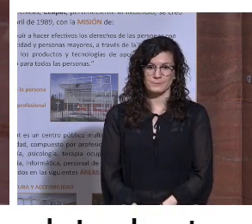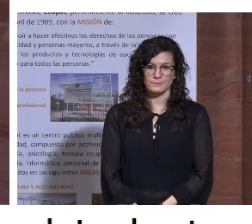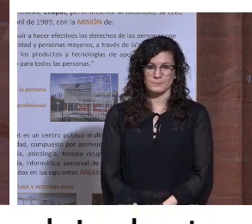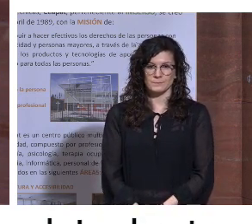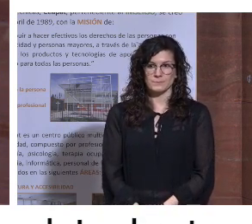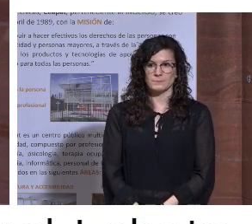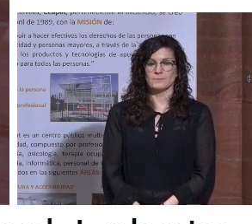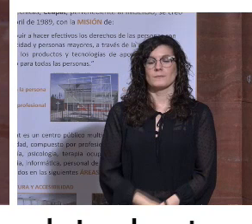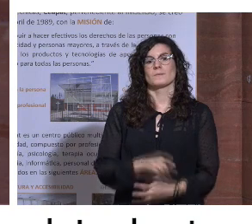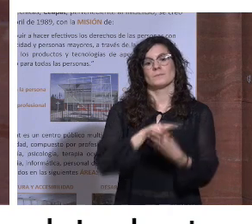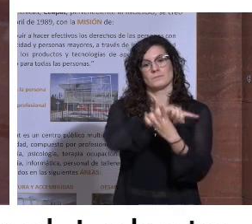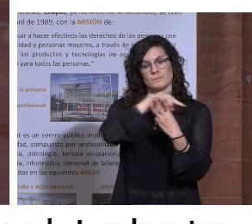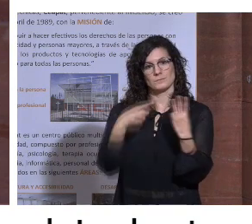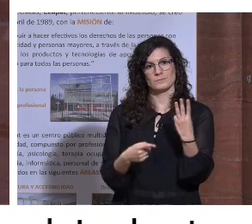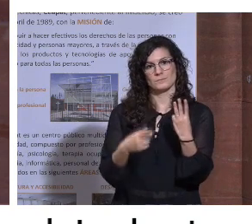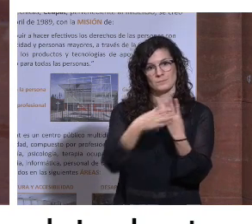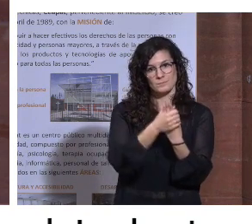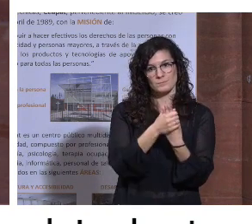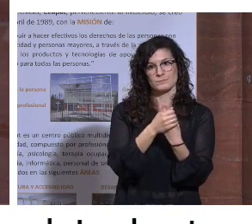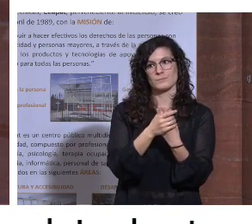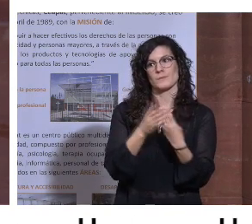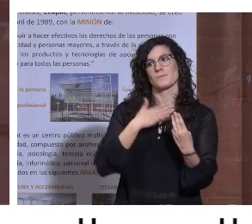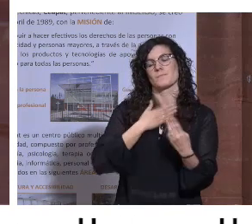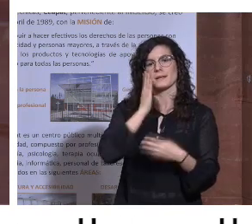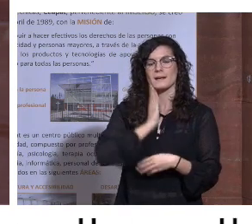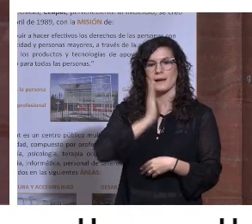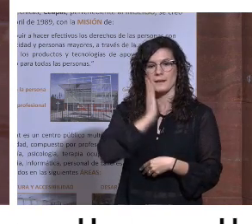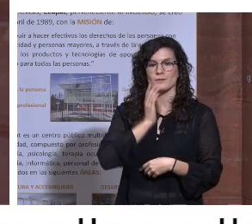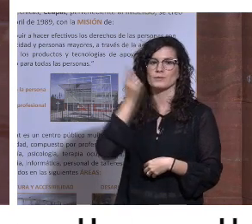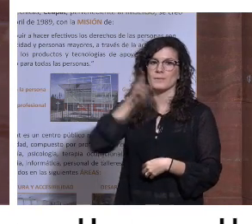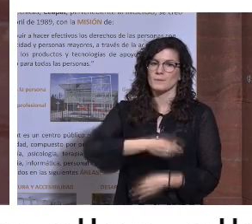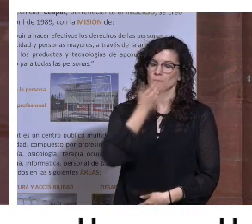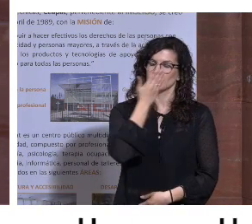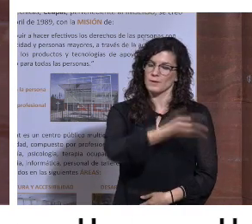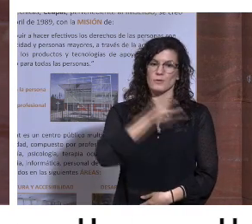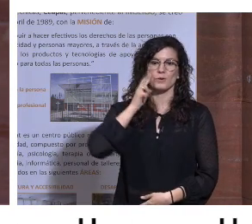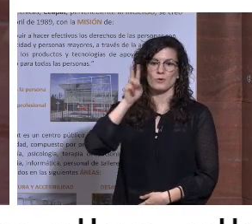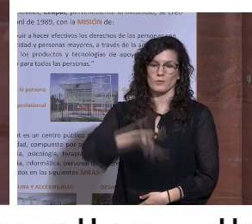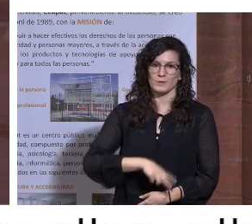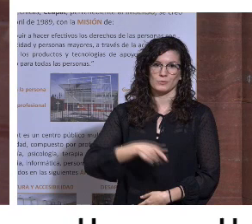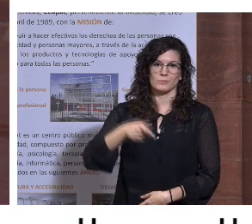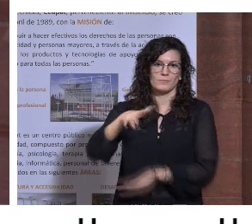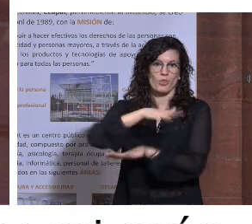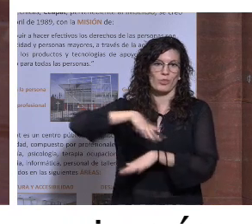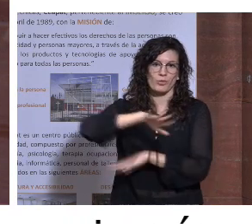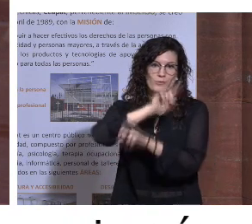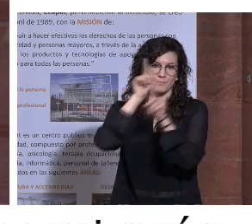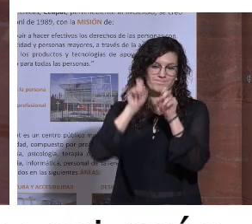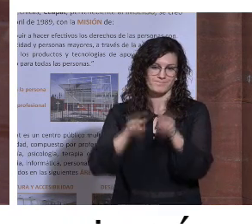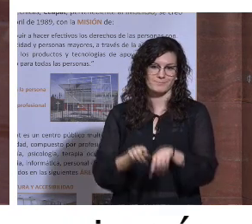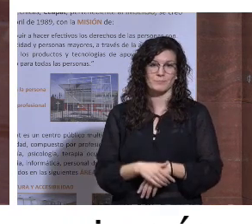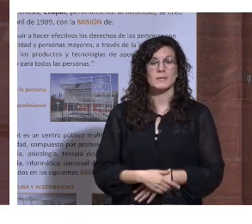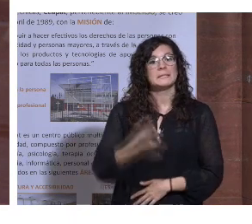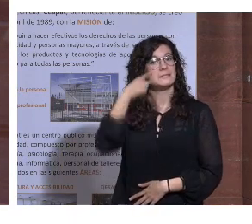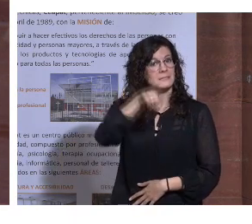Vaya para ellos allá donde se encuentren mi cariño y mi más sincero reconocimiento. Mi reconocimiento